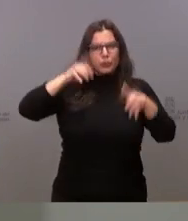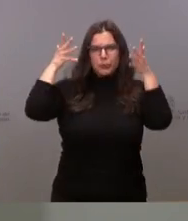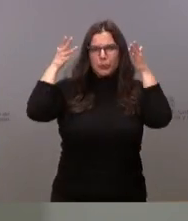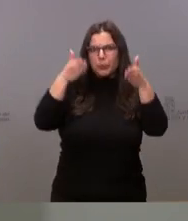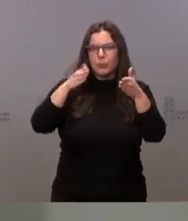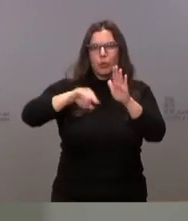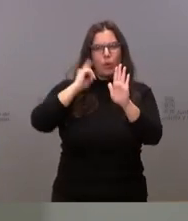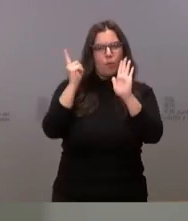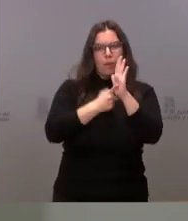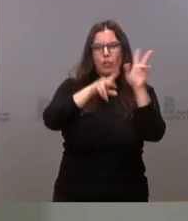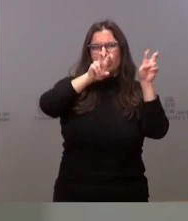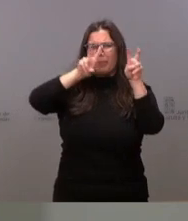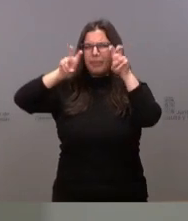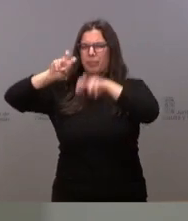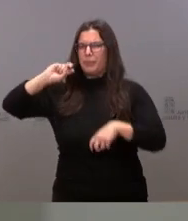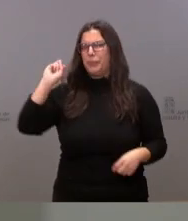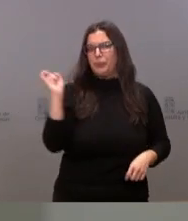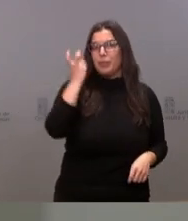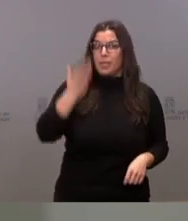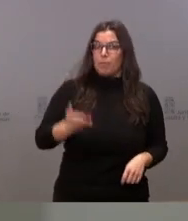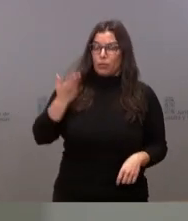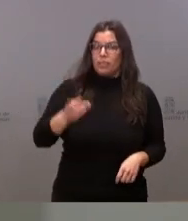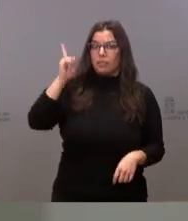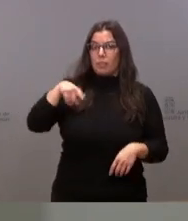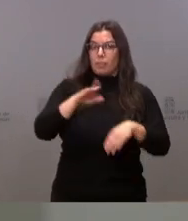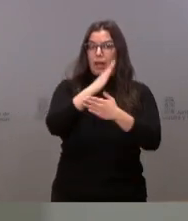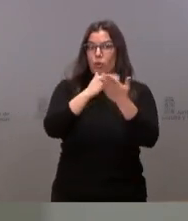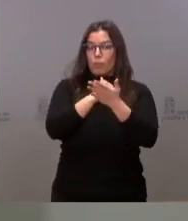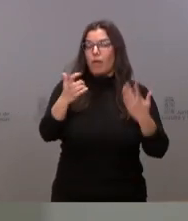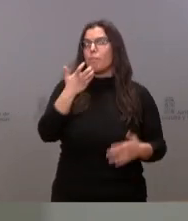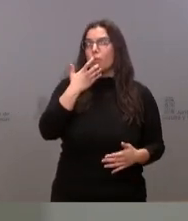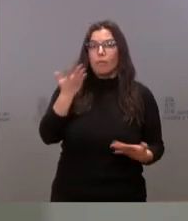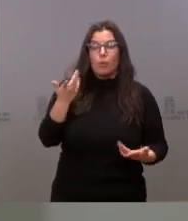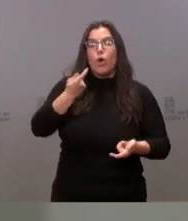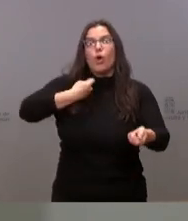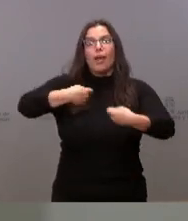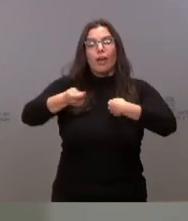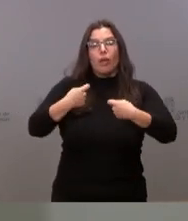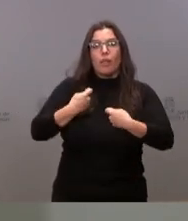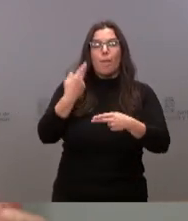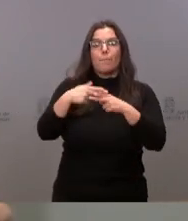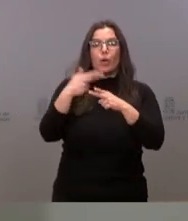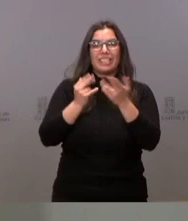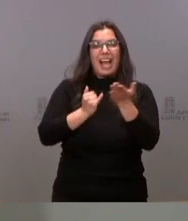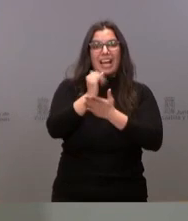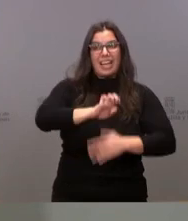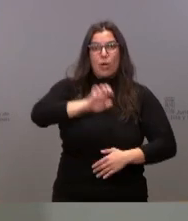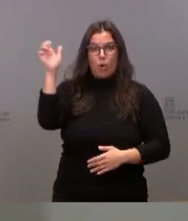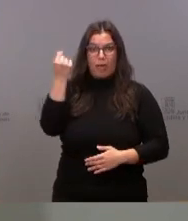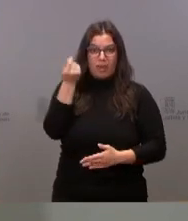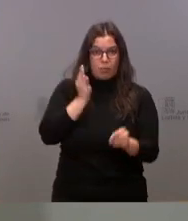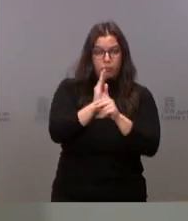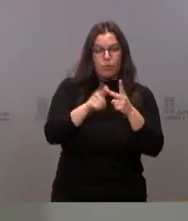otros asuntos de especial relevancia para la comunidad, como la negociación de la política agraria común, de la gestión de los